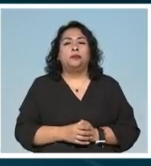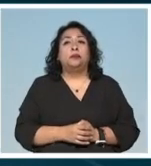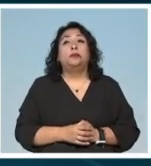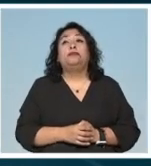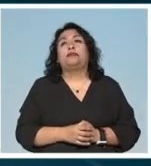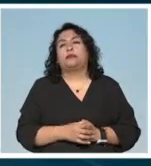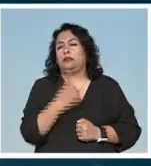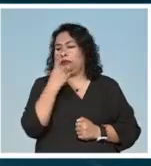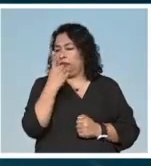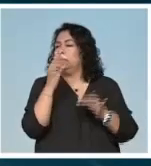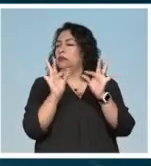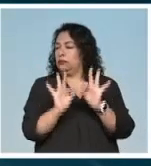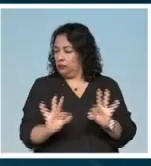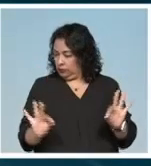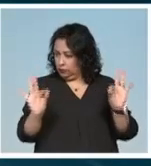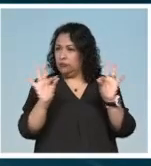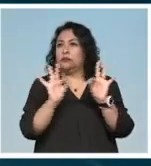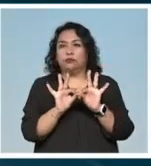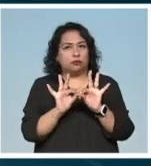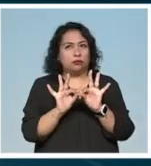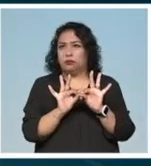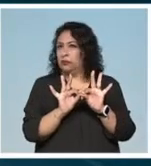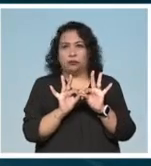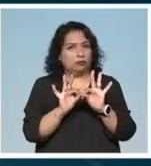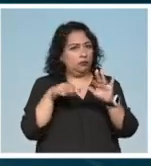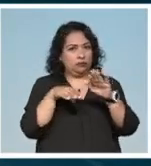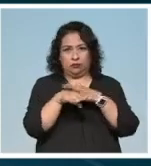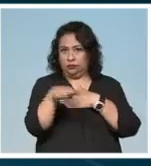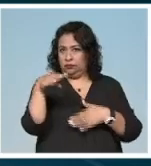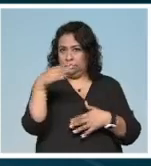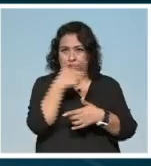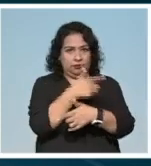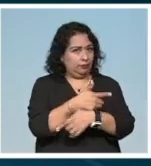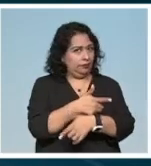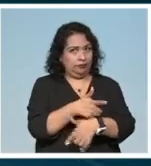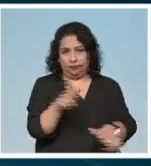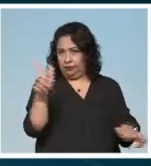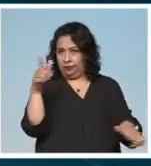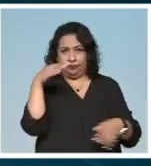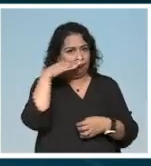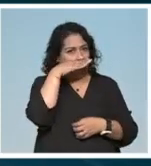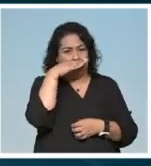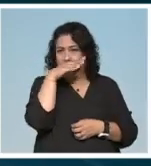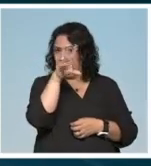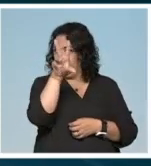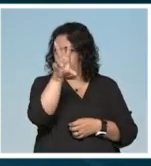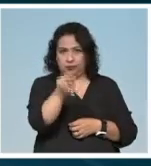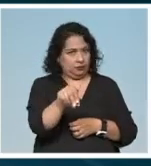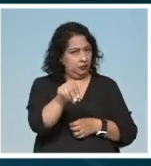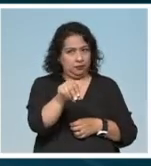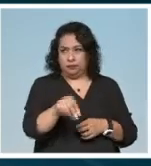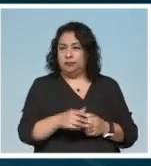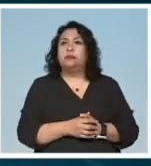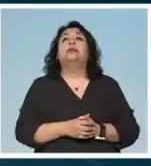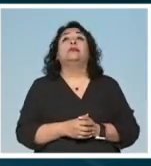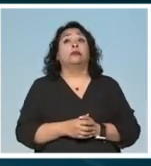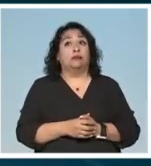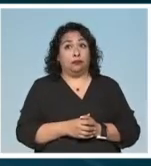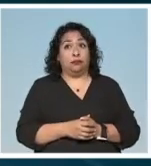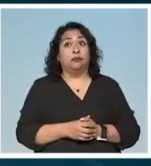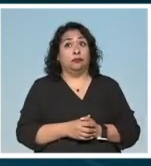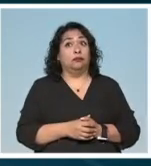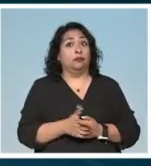Una cosa muy importante: no es entrada libre, no es entrada gratuita. Es muy alto